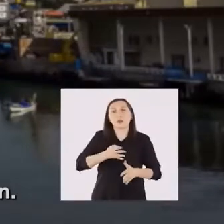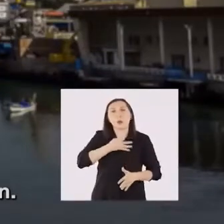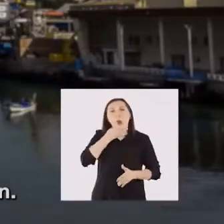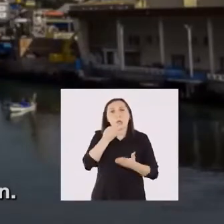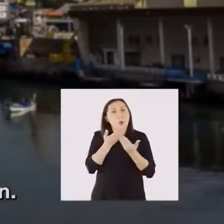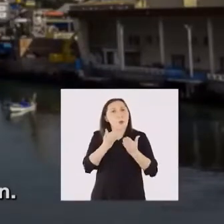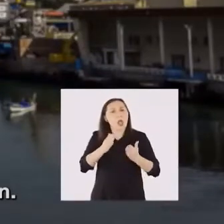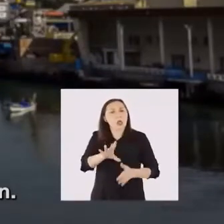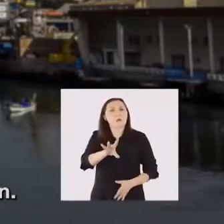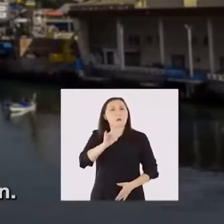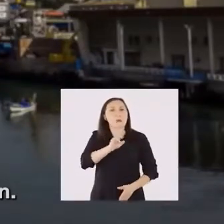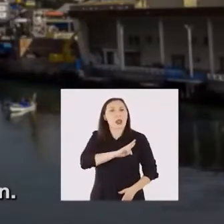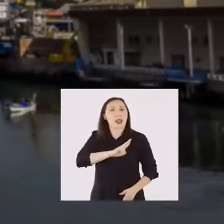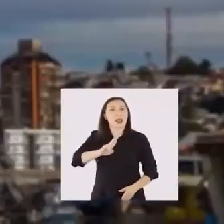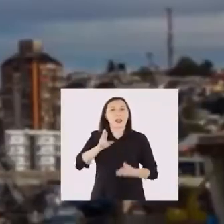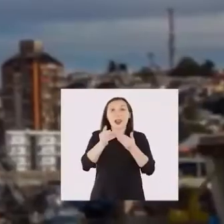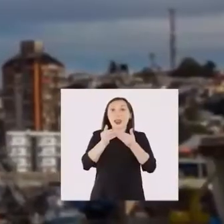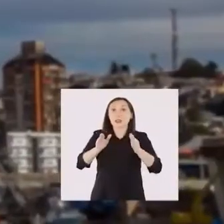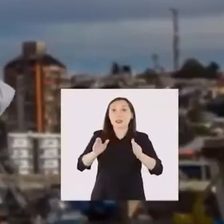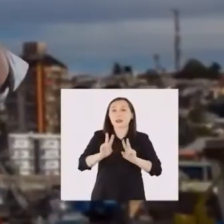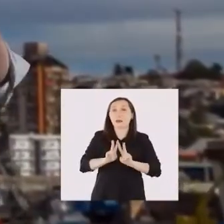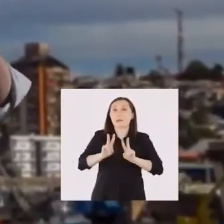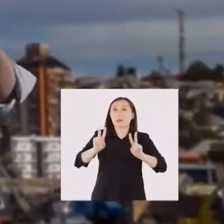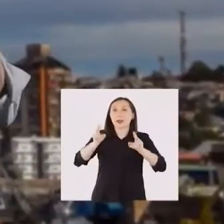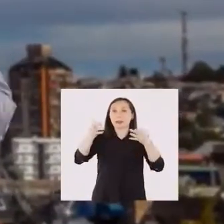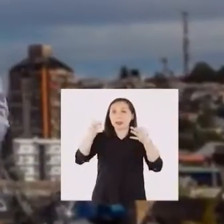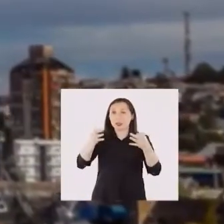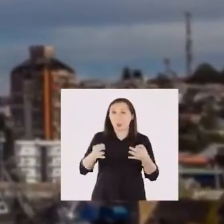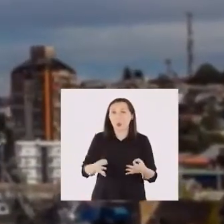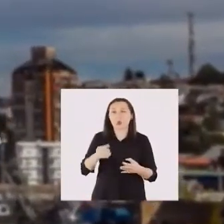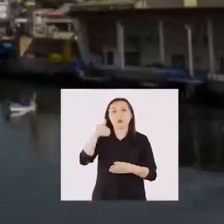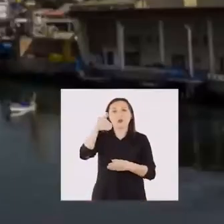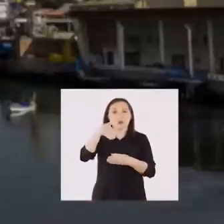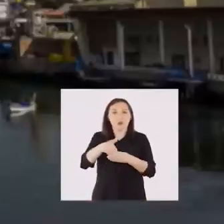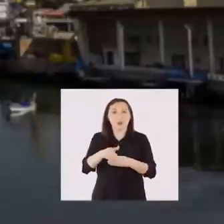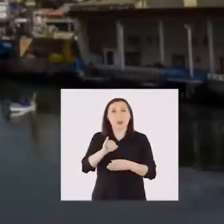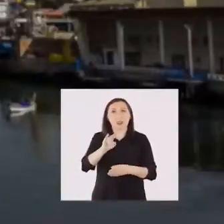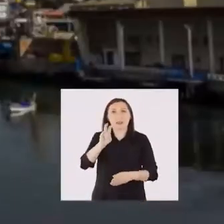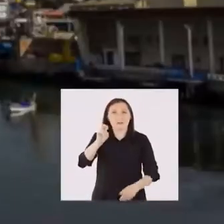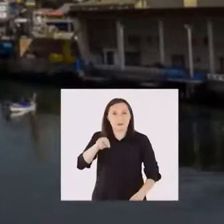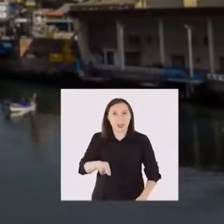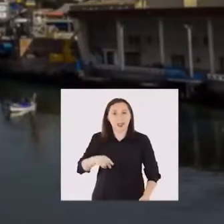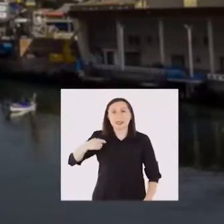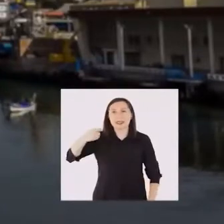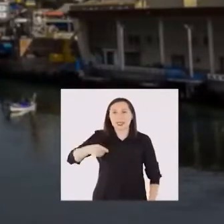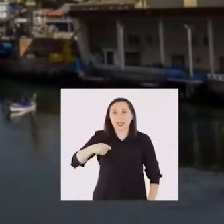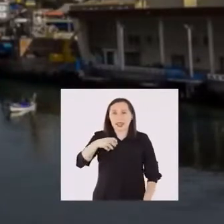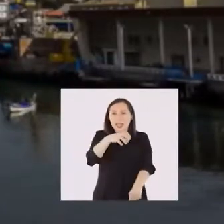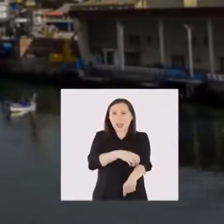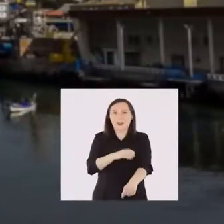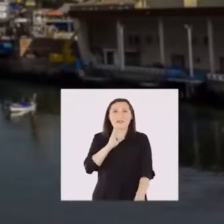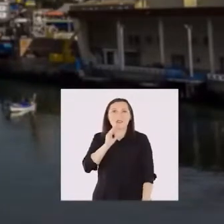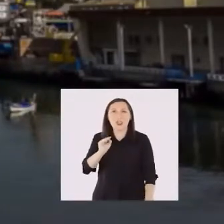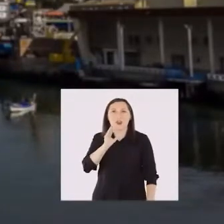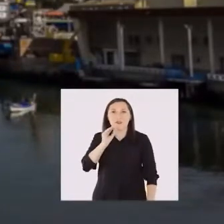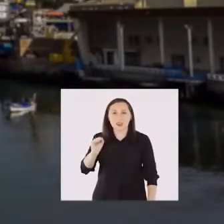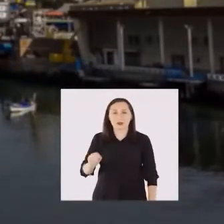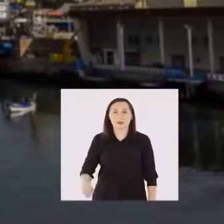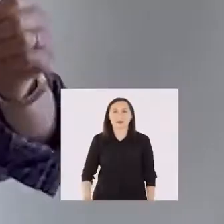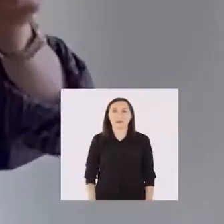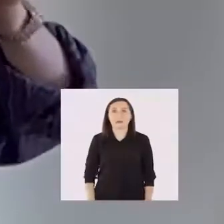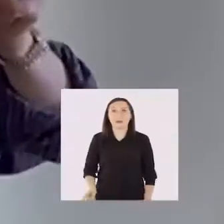para profesar cualquier religión. Por la libertad, la paz y la seguridad, vota Iván Norambuena, senador región del